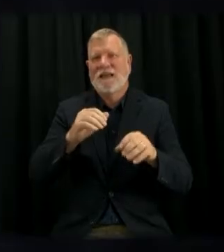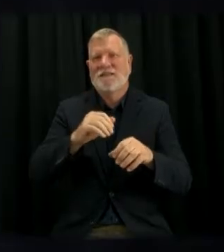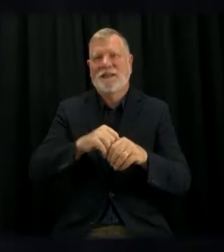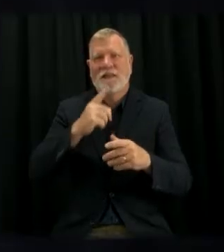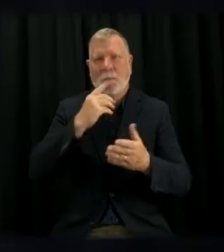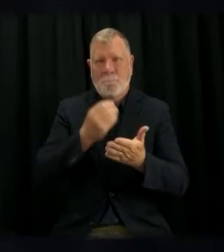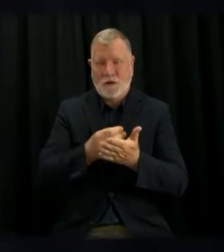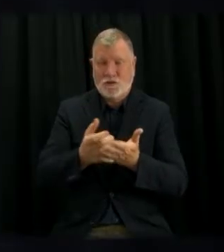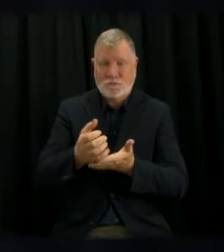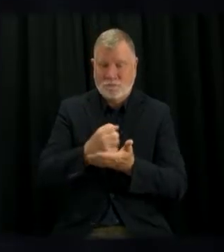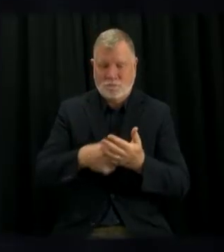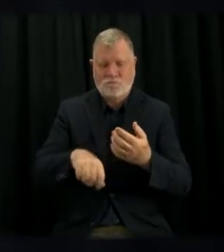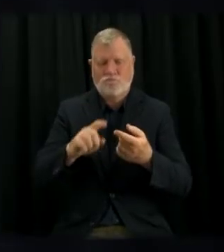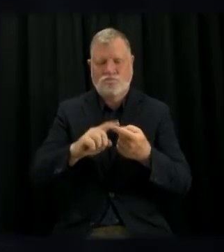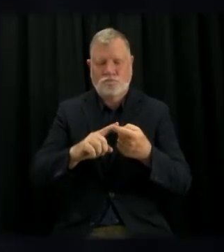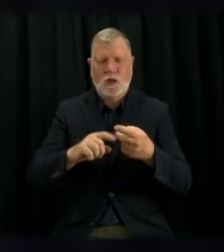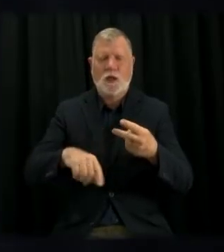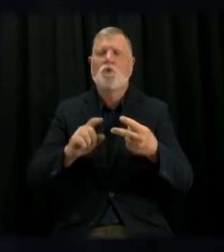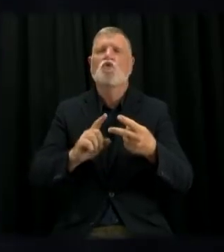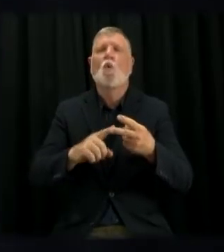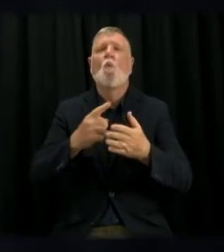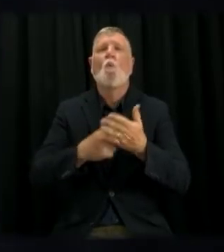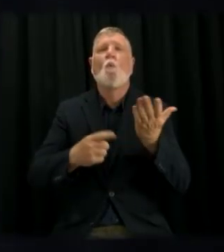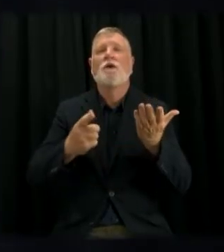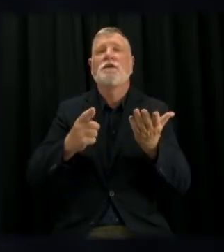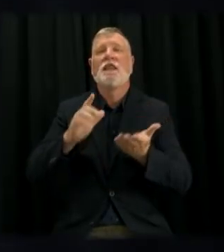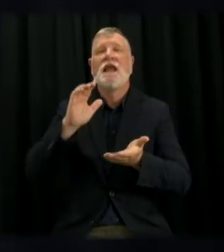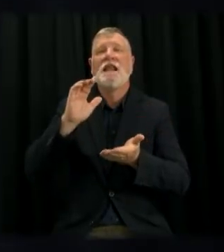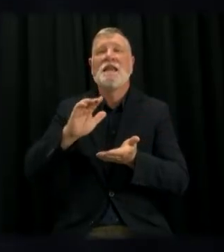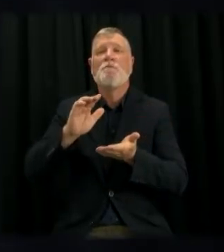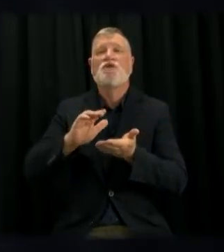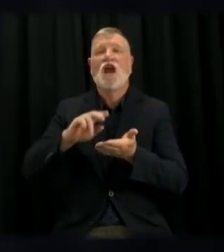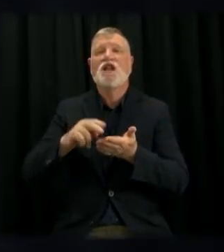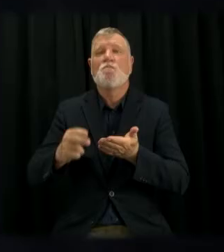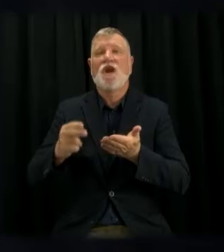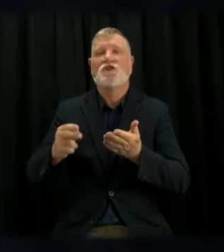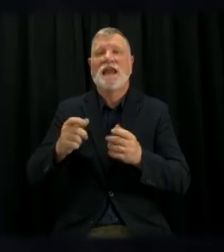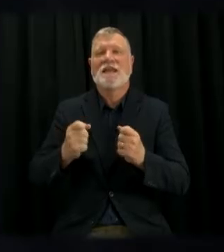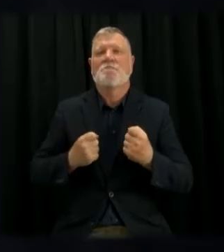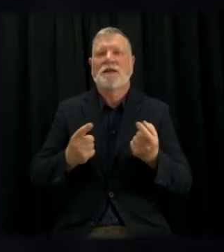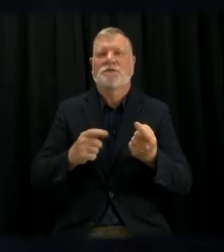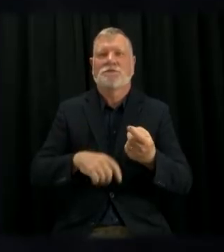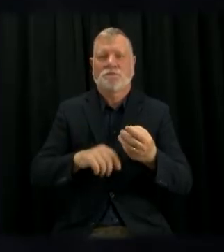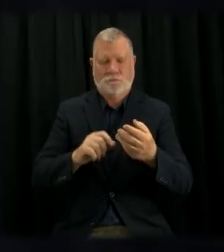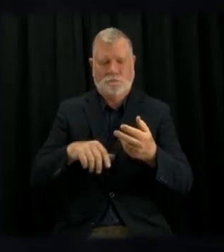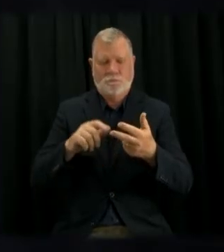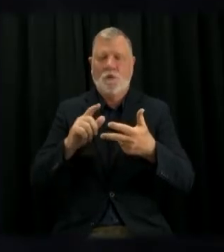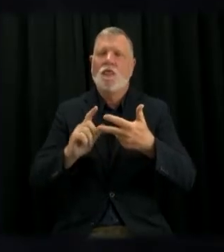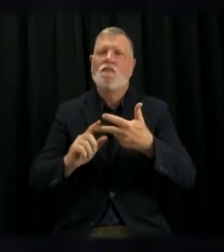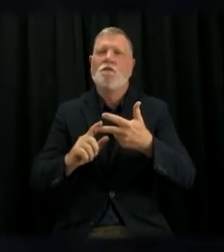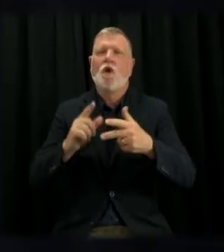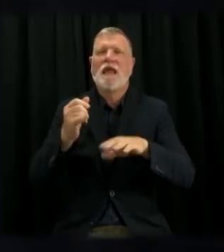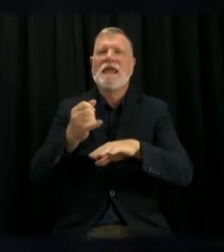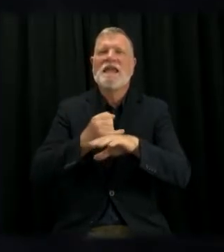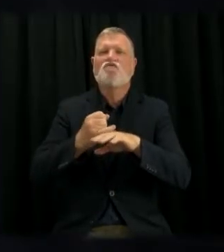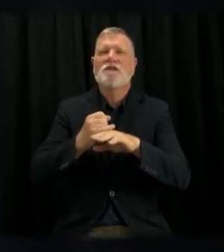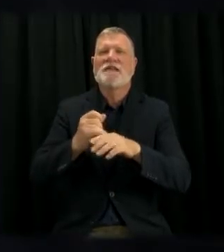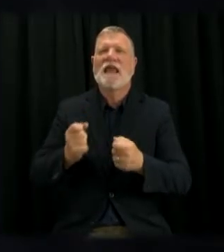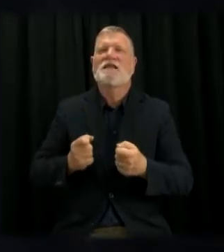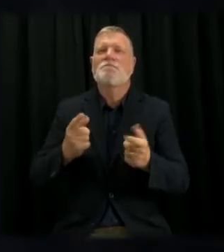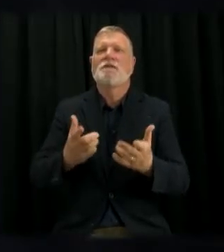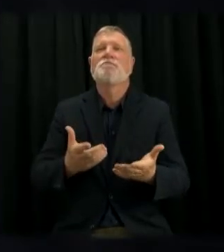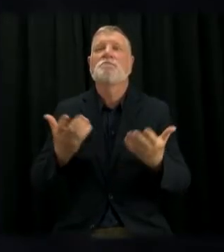de kilowatts en la que se va a ser presupuesto? ¿Cuál es el gasto de depreciación? Número 3, ¿cuál es el